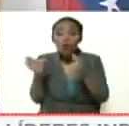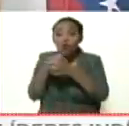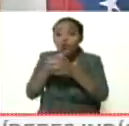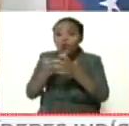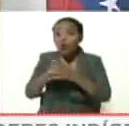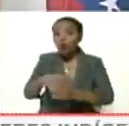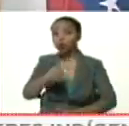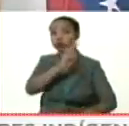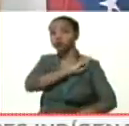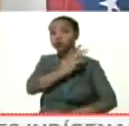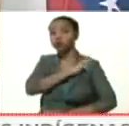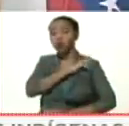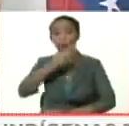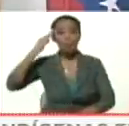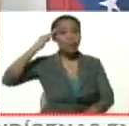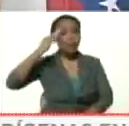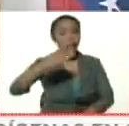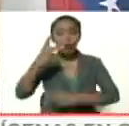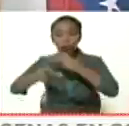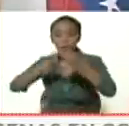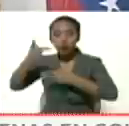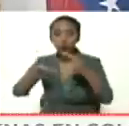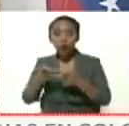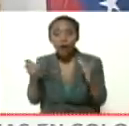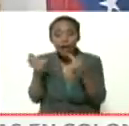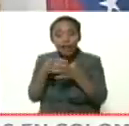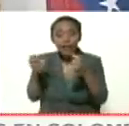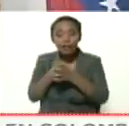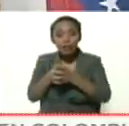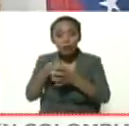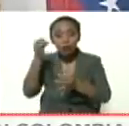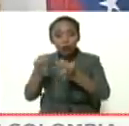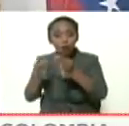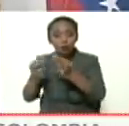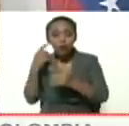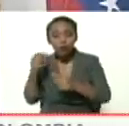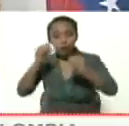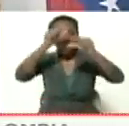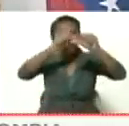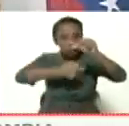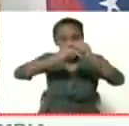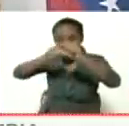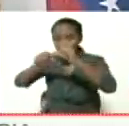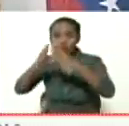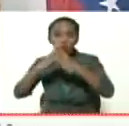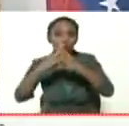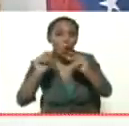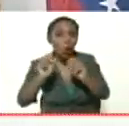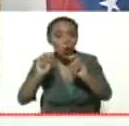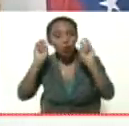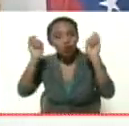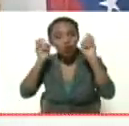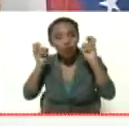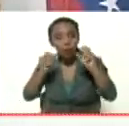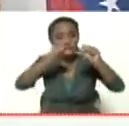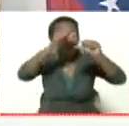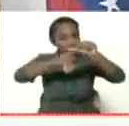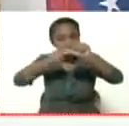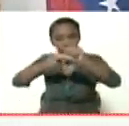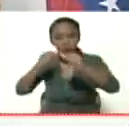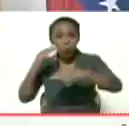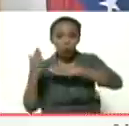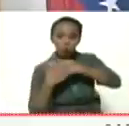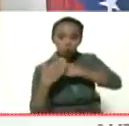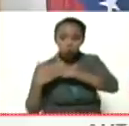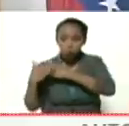político militar, el equipo ejecutivo, revisando todos los temas, revisando los reportes,